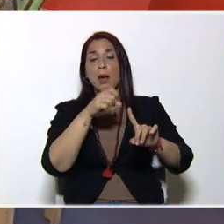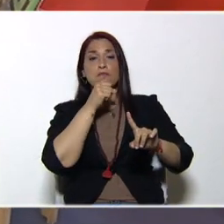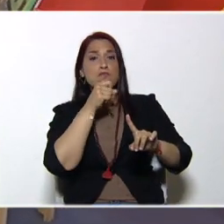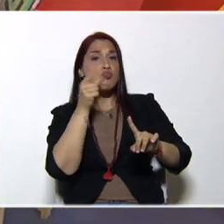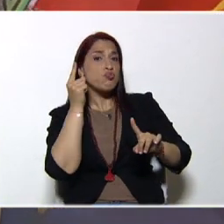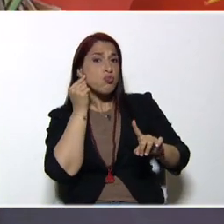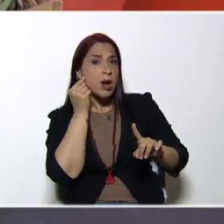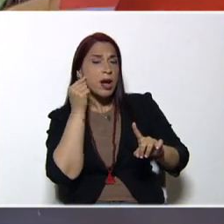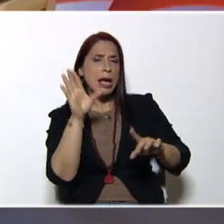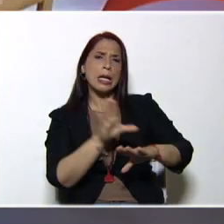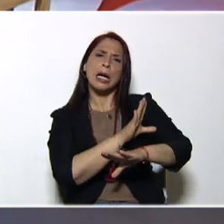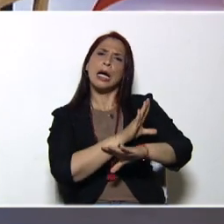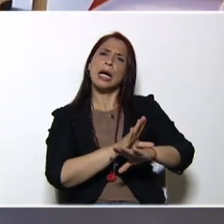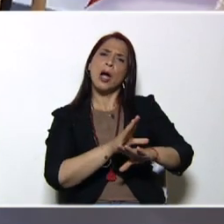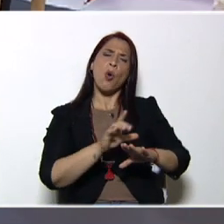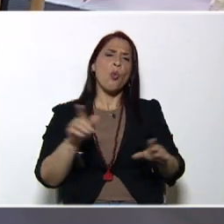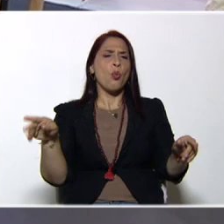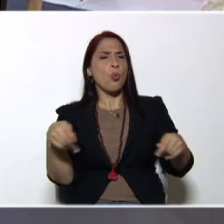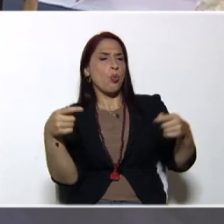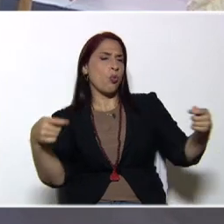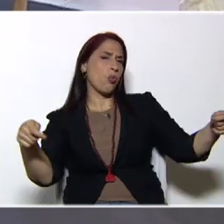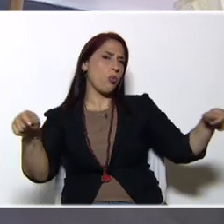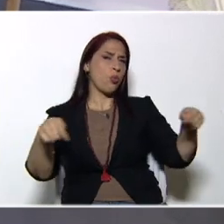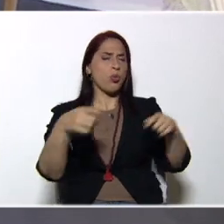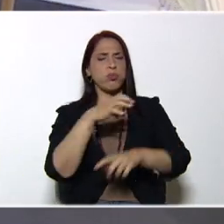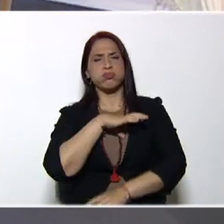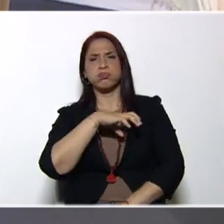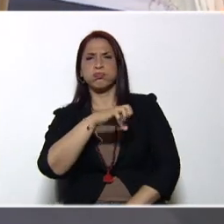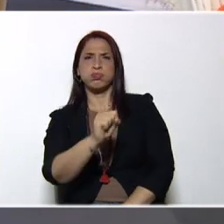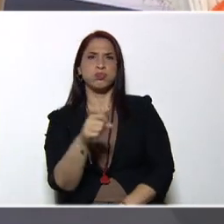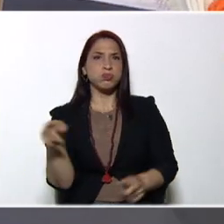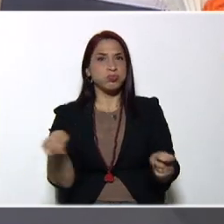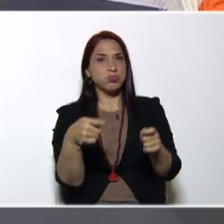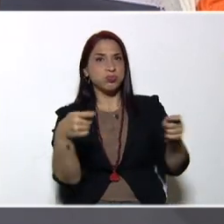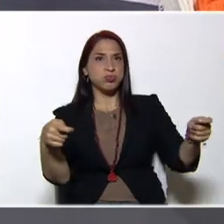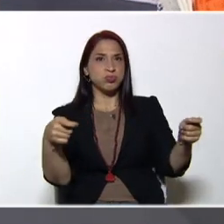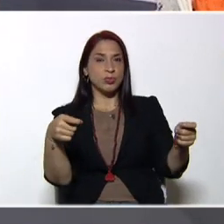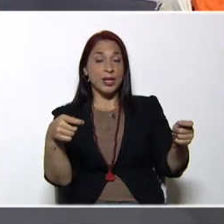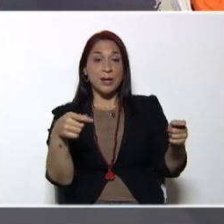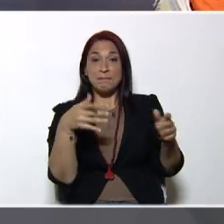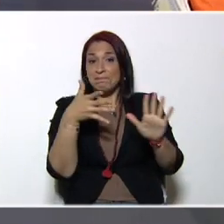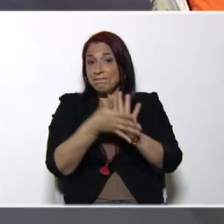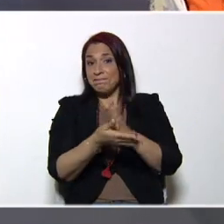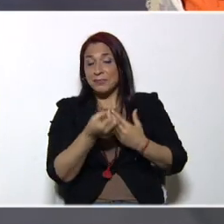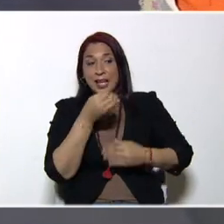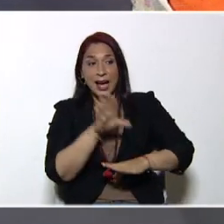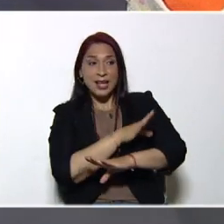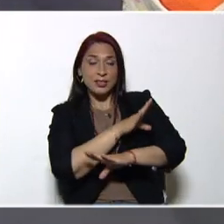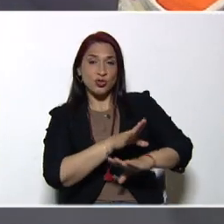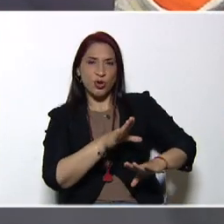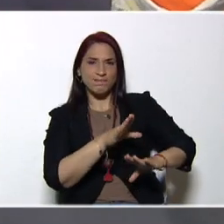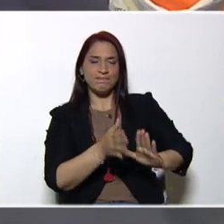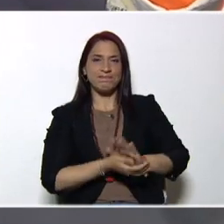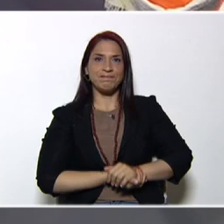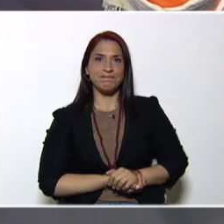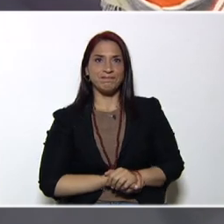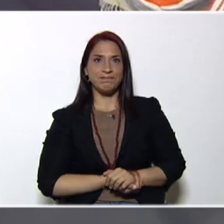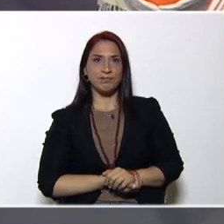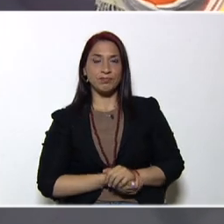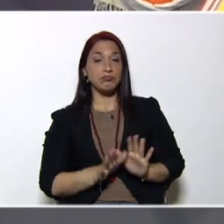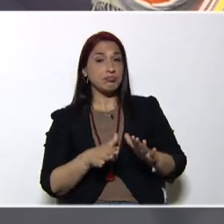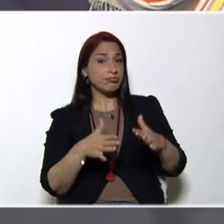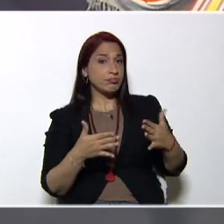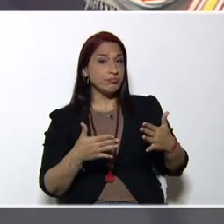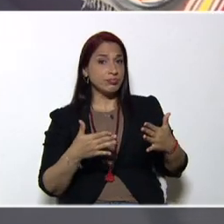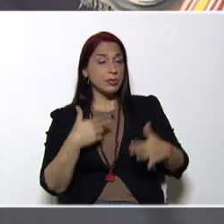una canción que decía Guayana, Guayana, Resulta que esa canción, José Leonardo, aunque parezca mentira, cuando